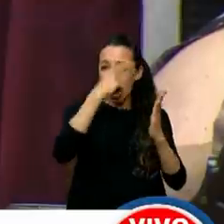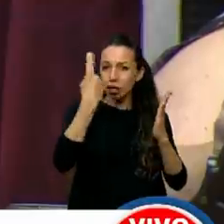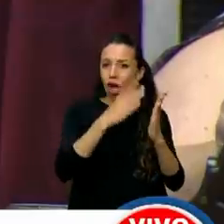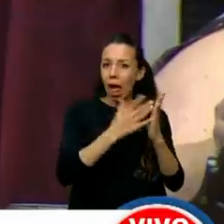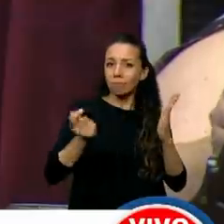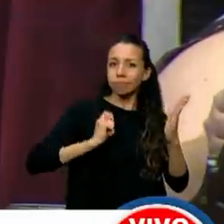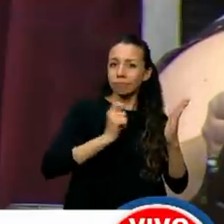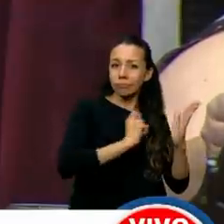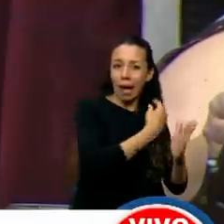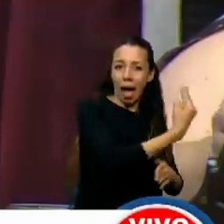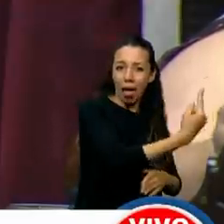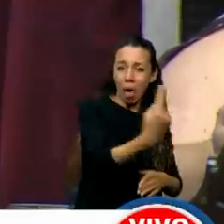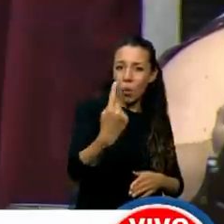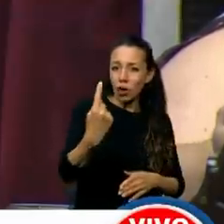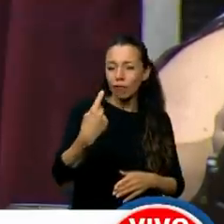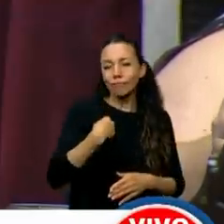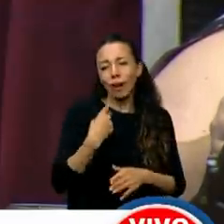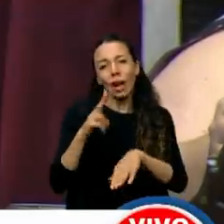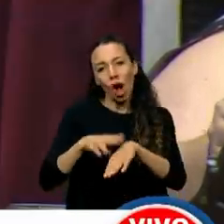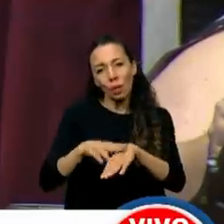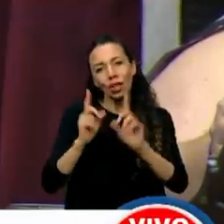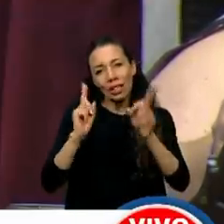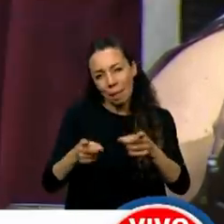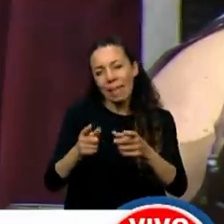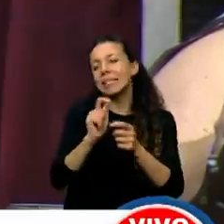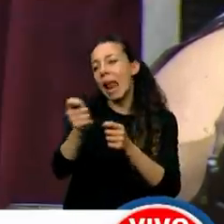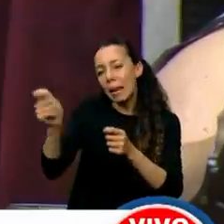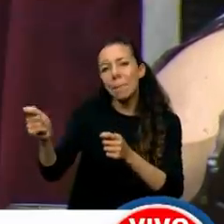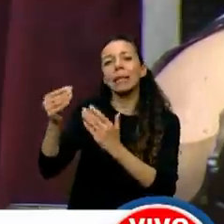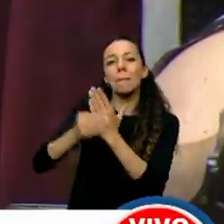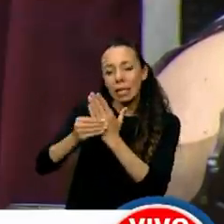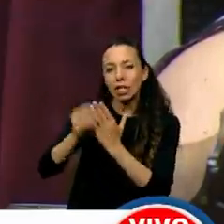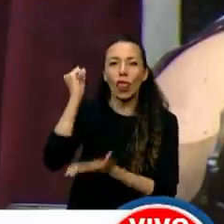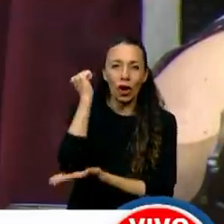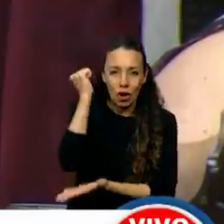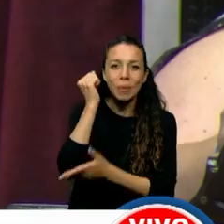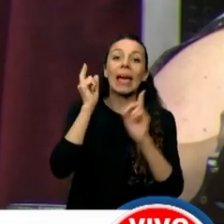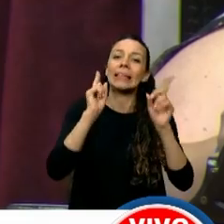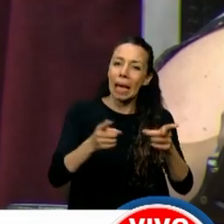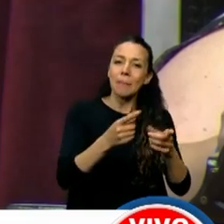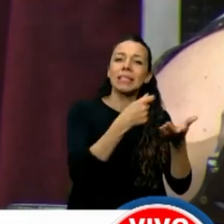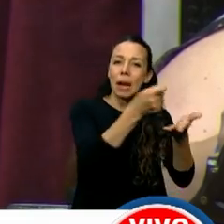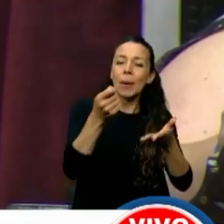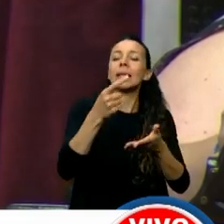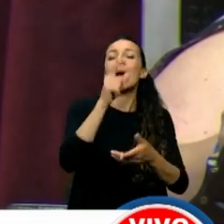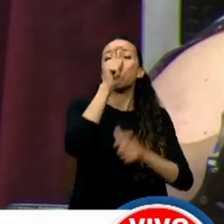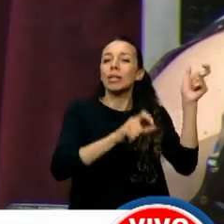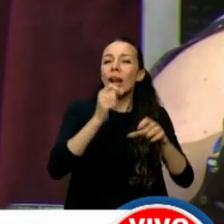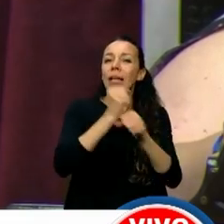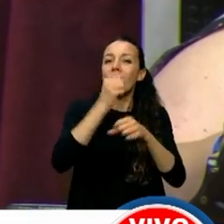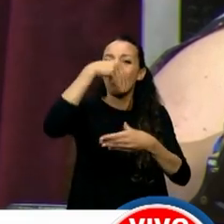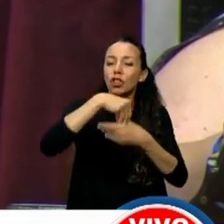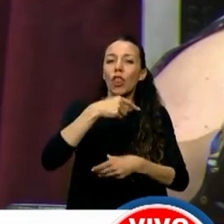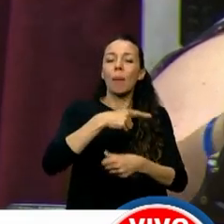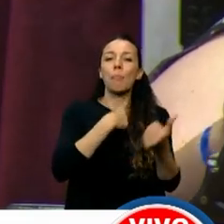sería muy útil que se la repartirá también al ministro de economía y a los miembros del poder ejecutivo nacional muchas